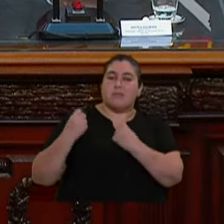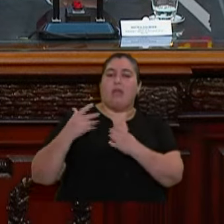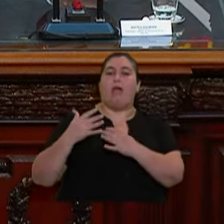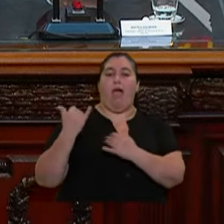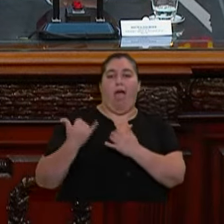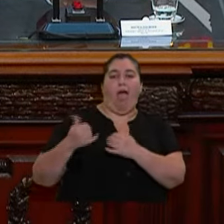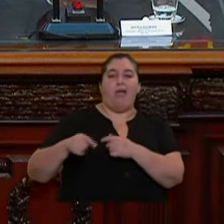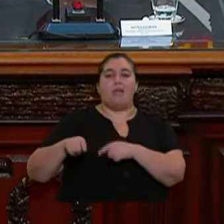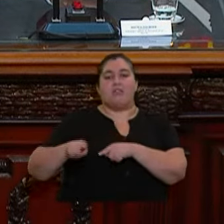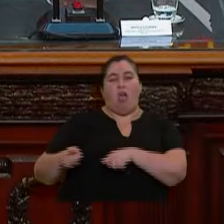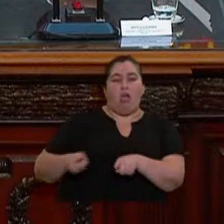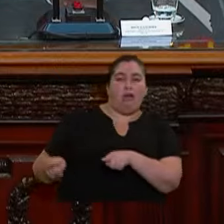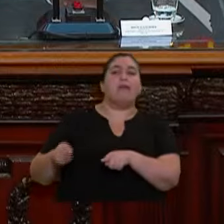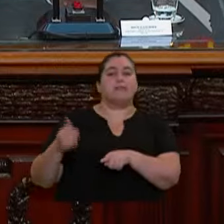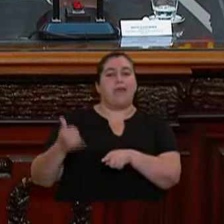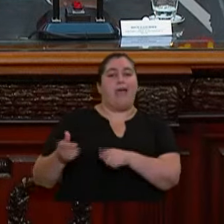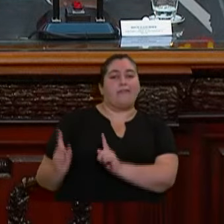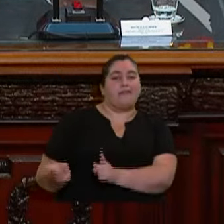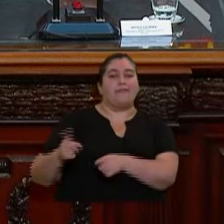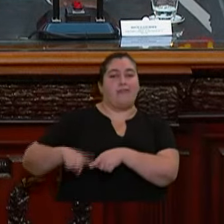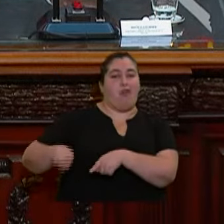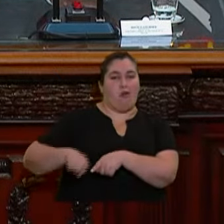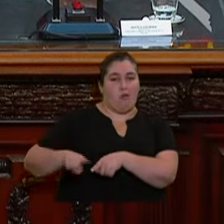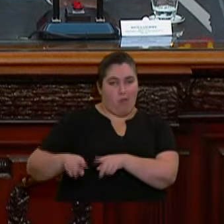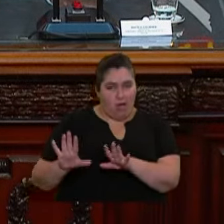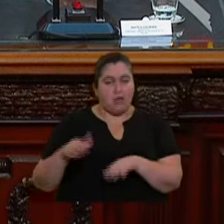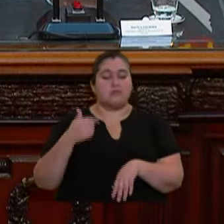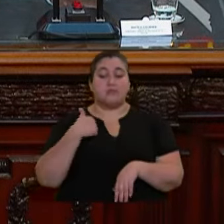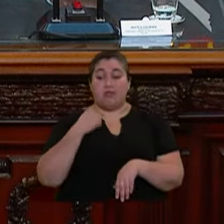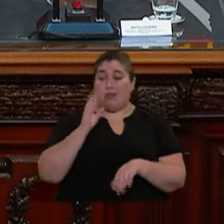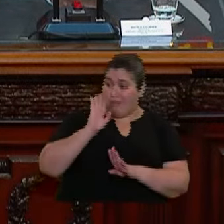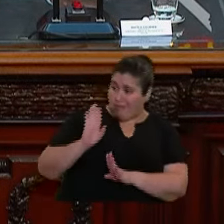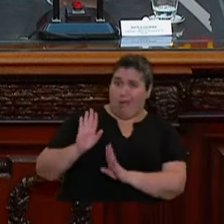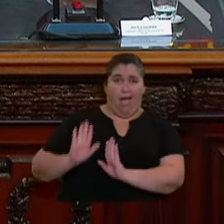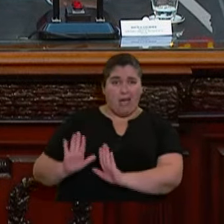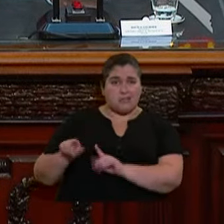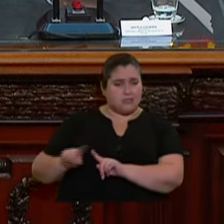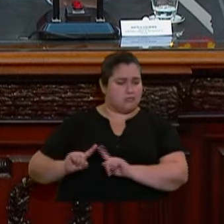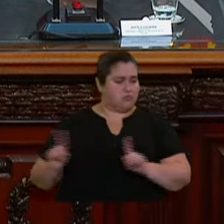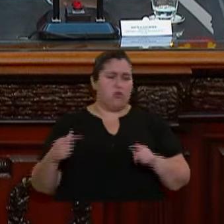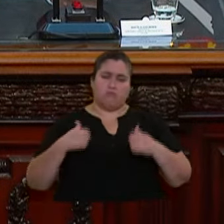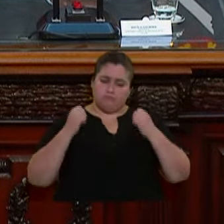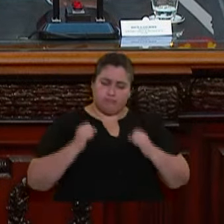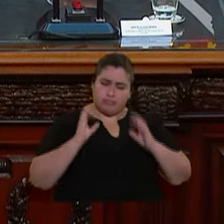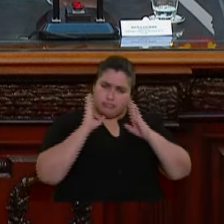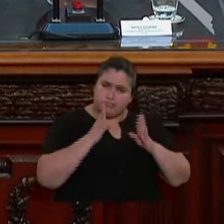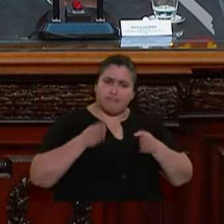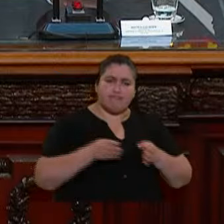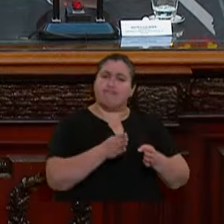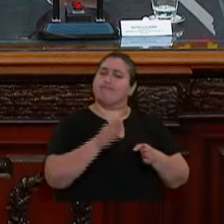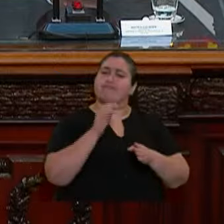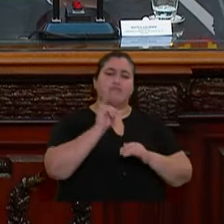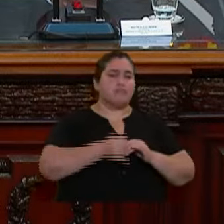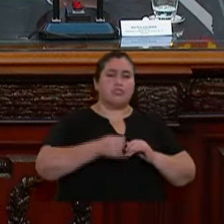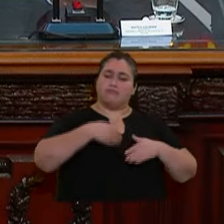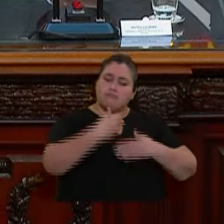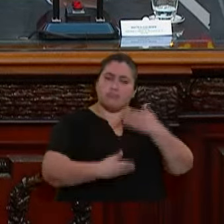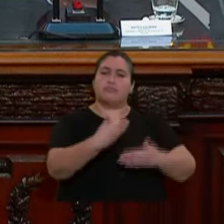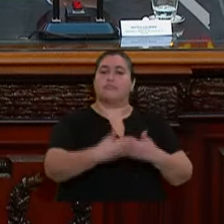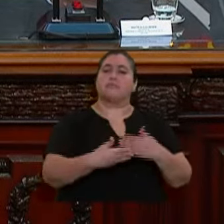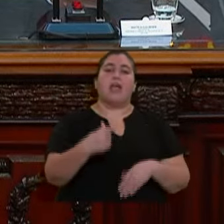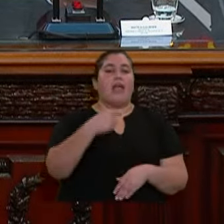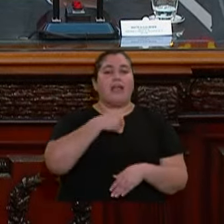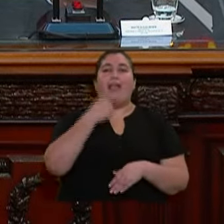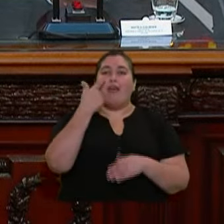están demasiado extendidos, pero si bien no tengo demasiadas esperanzas, tampoco las he perdido. Es más, quiero que me demuestren que